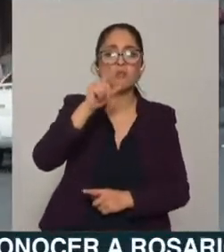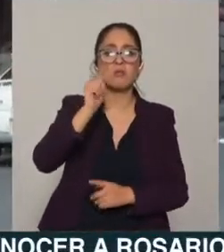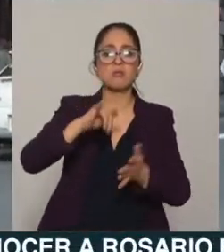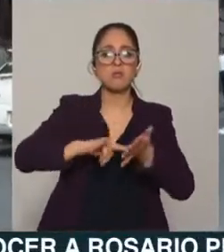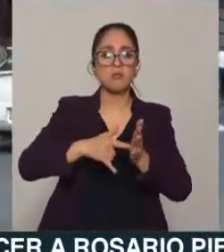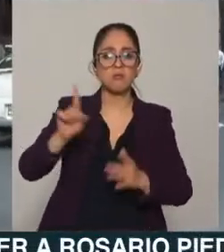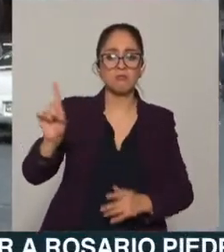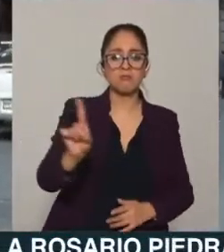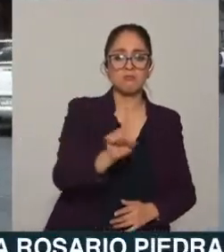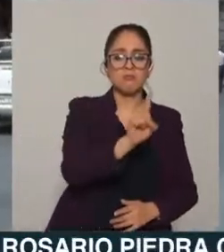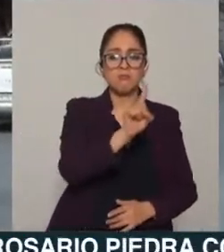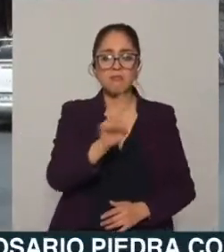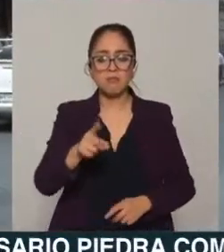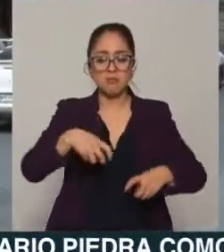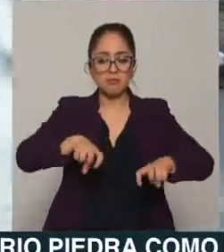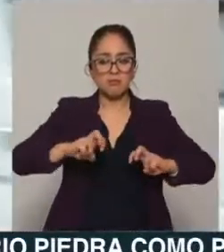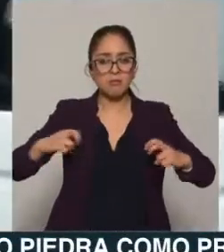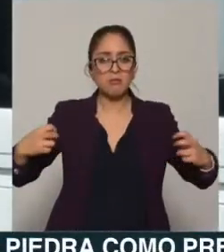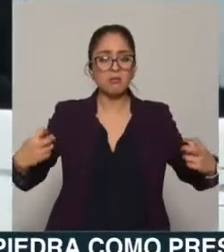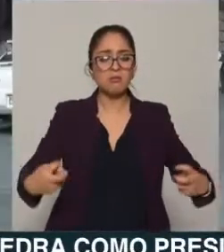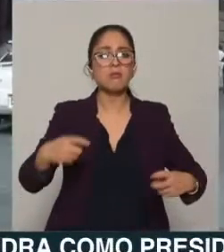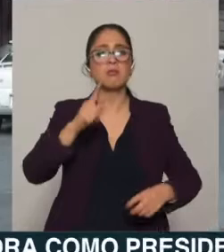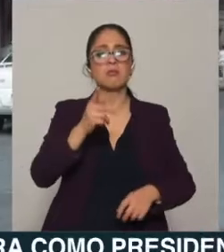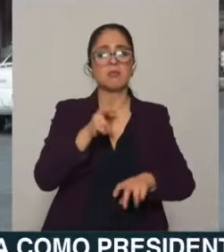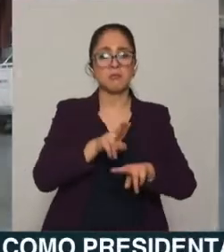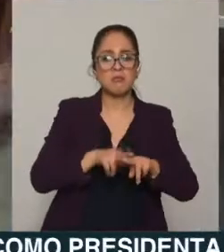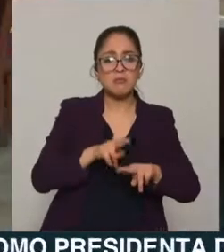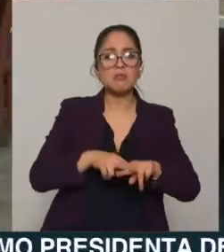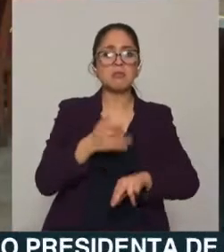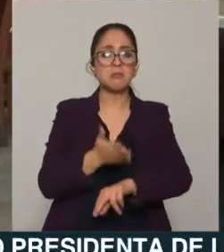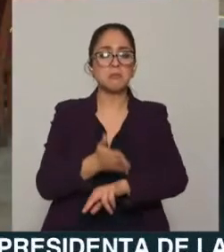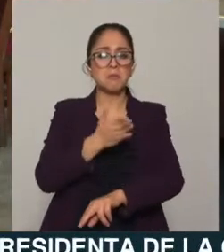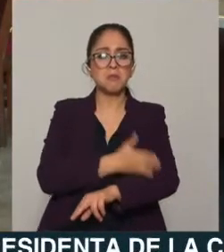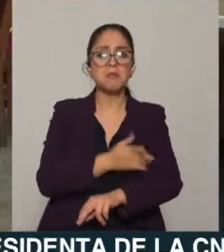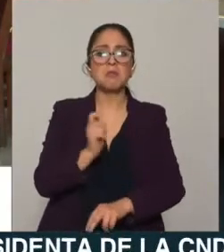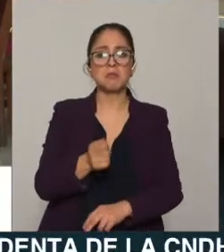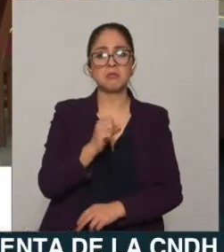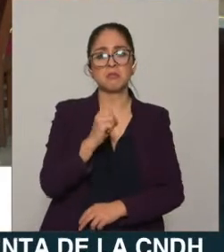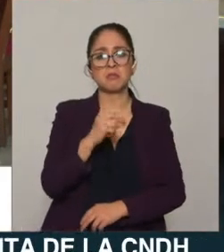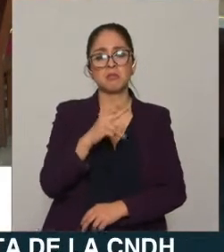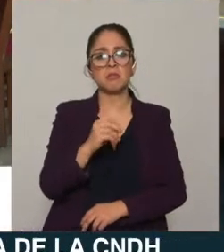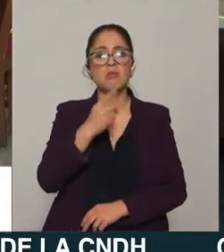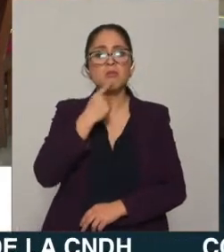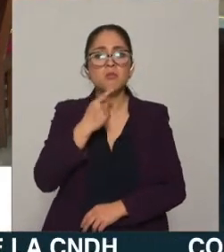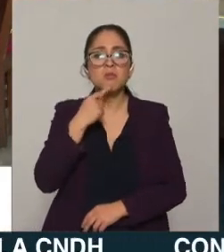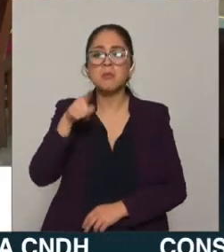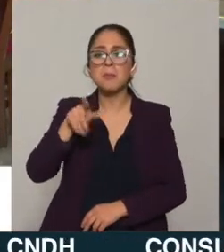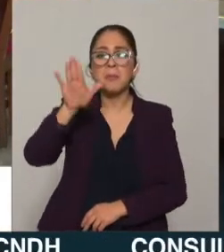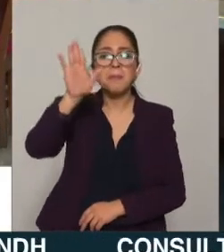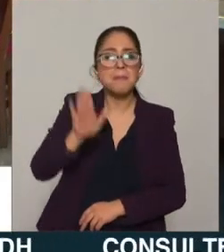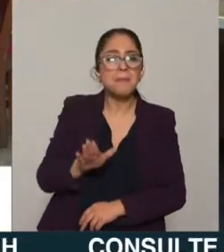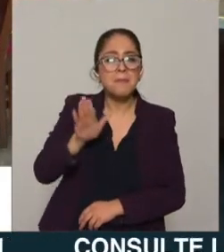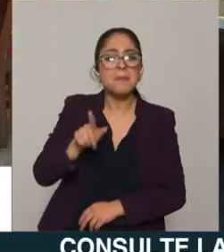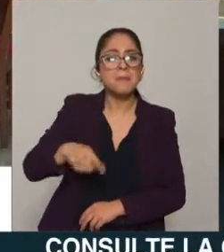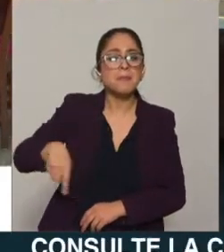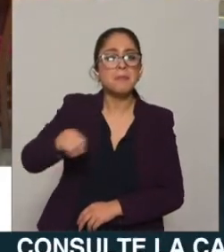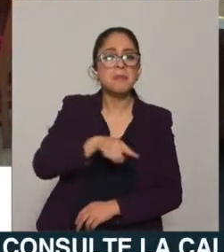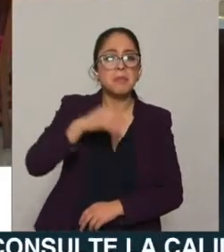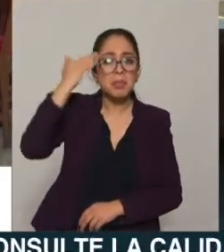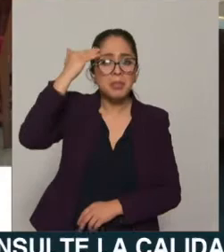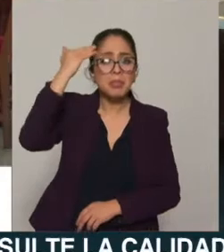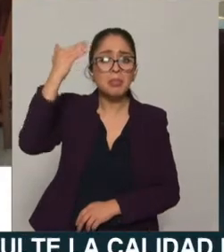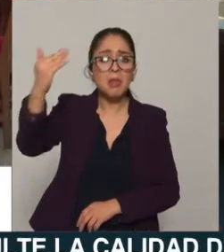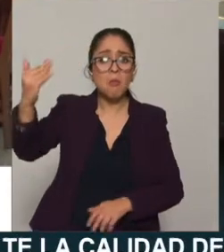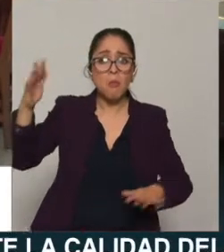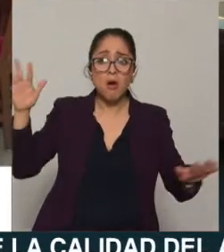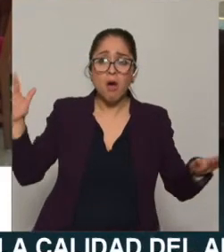así como gabinetes, sillas y decorados de madera que son de cedro rojo y que hacen parecer como si aquí el tiempo no hubiera